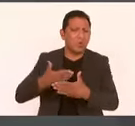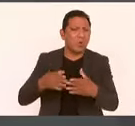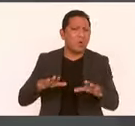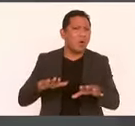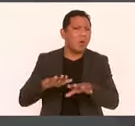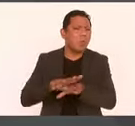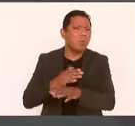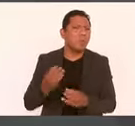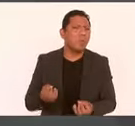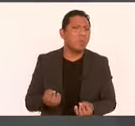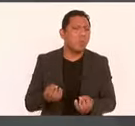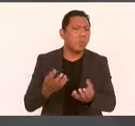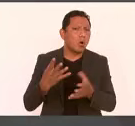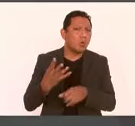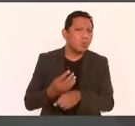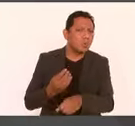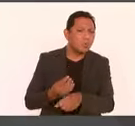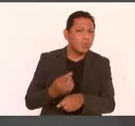podemos pasar a la siguiente.